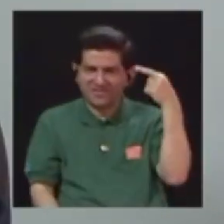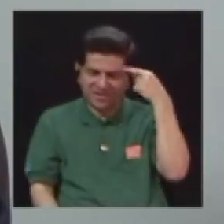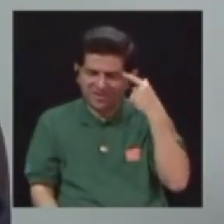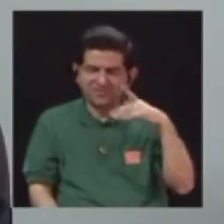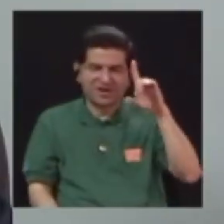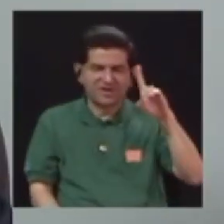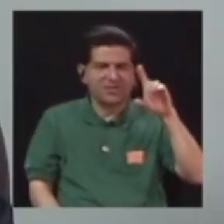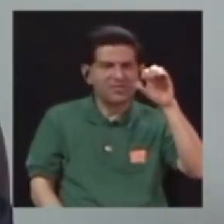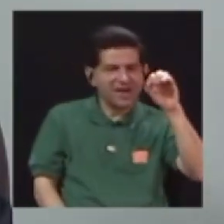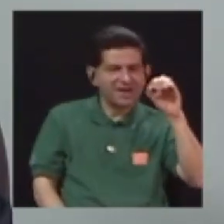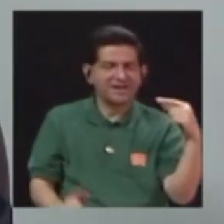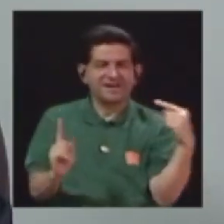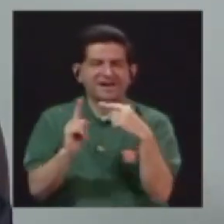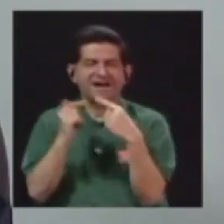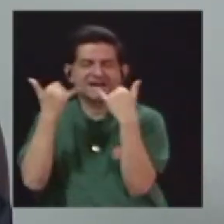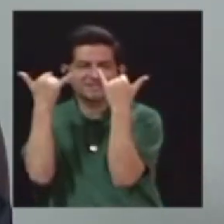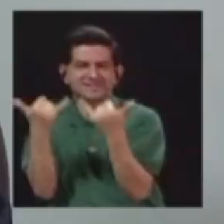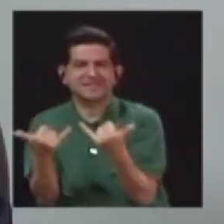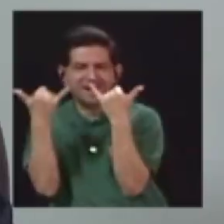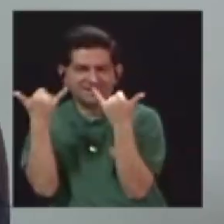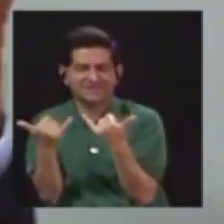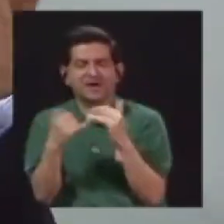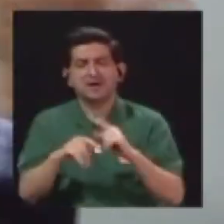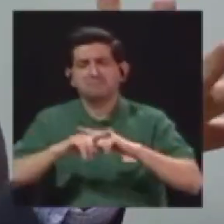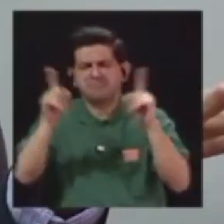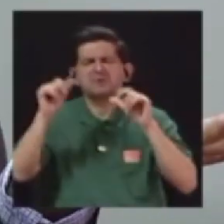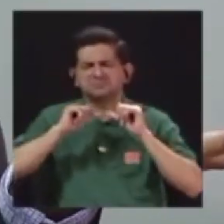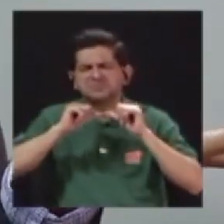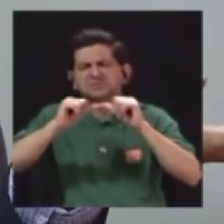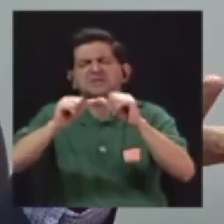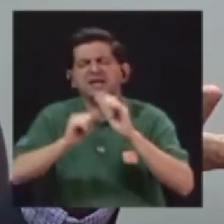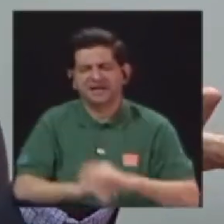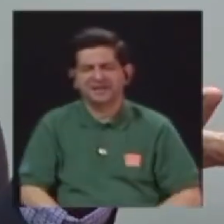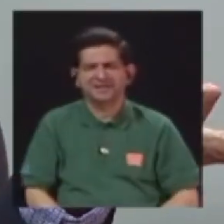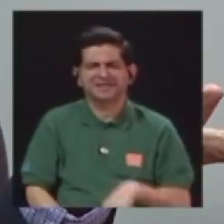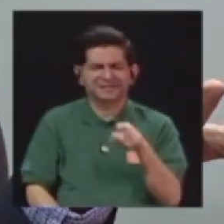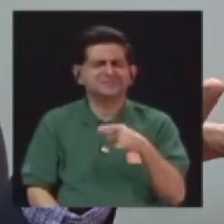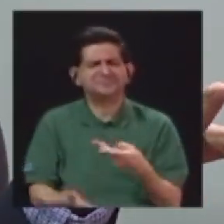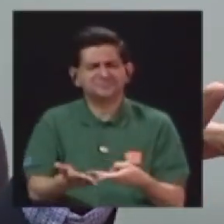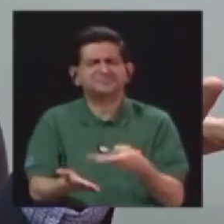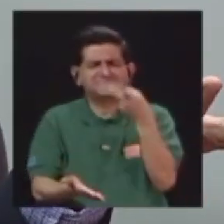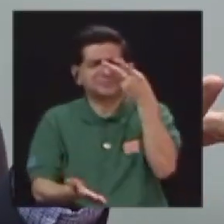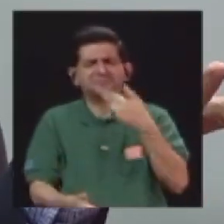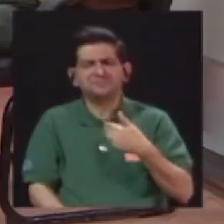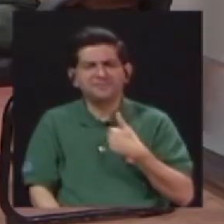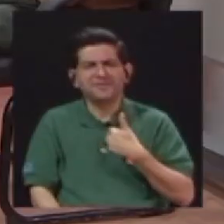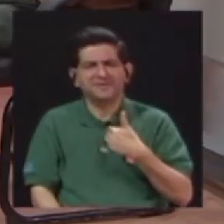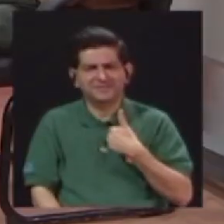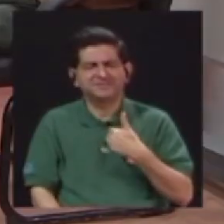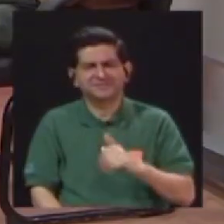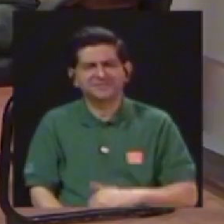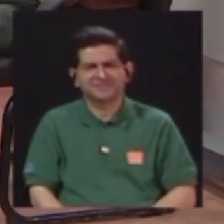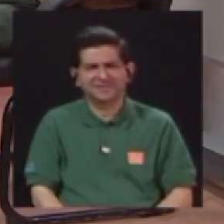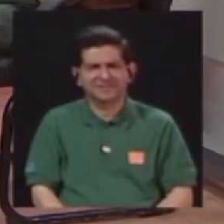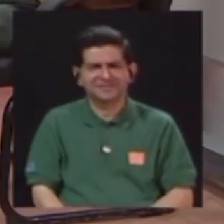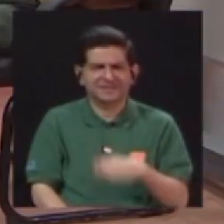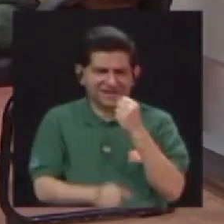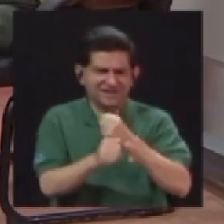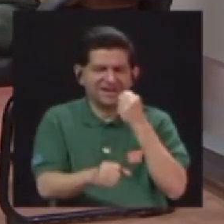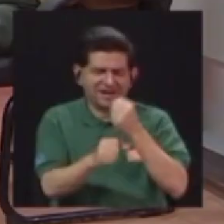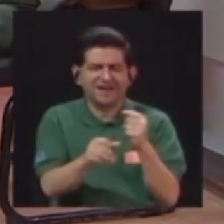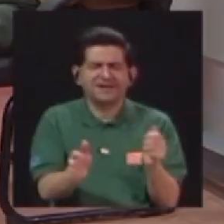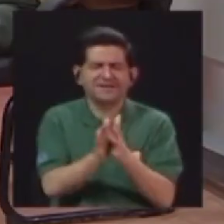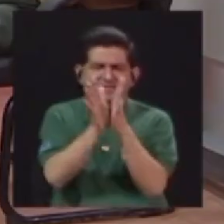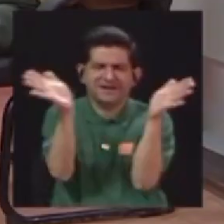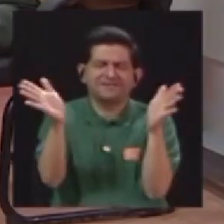Daniel Oduber a la actualidad. Pero continuemos porque es muy rica la tarea pública